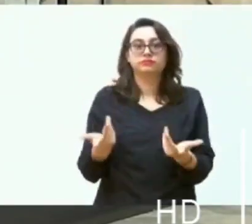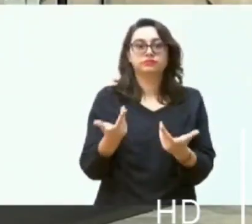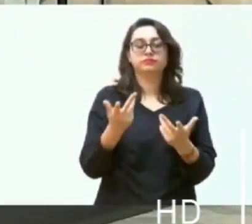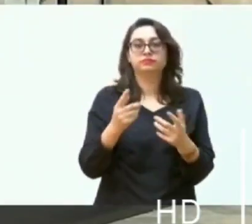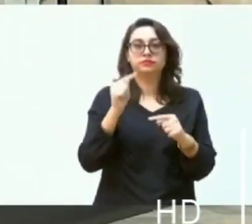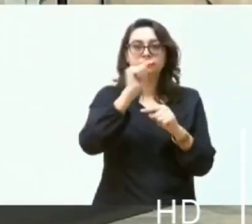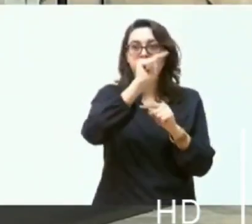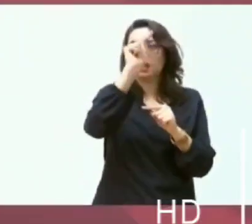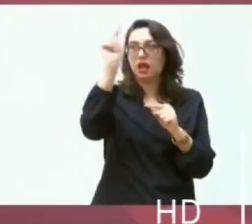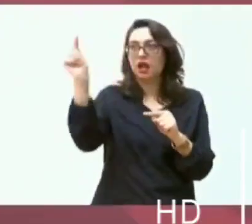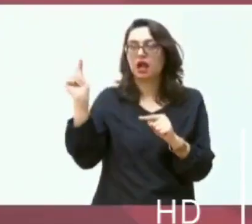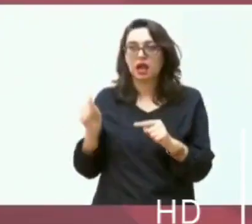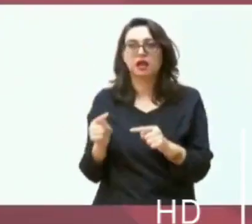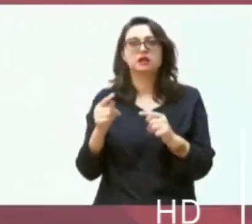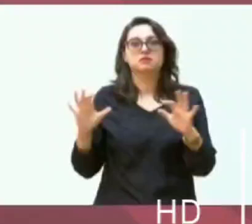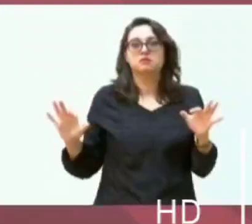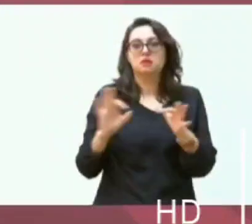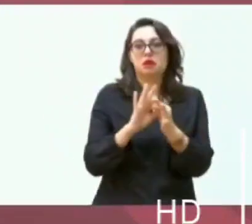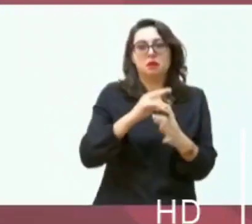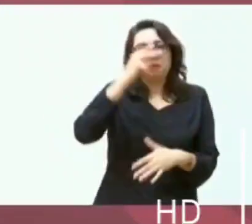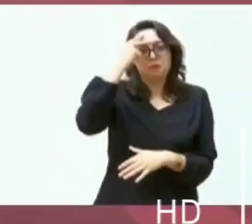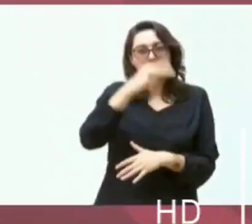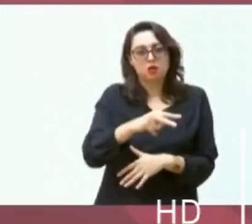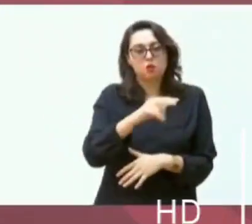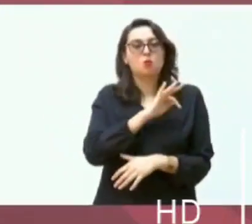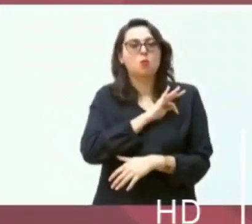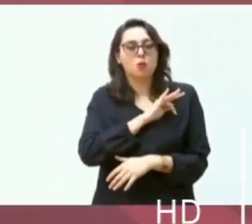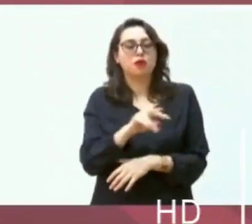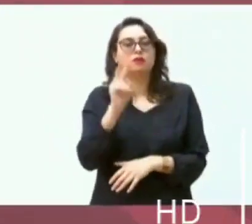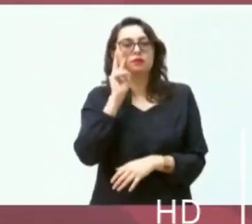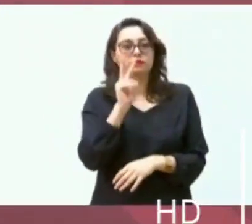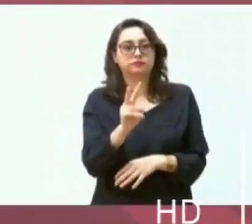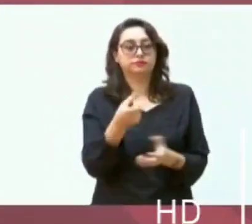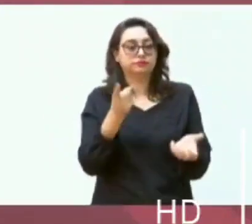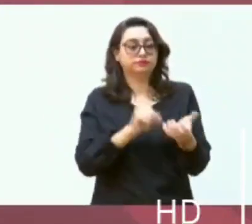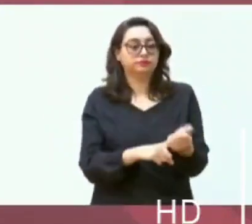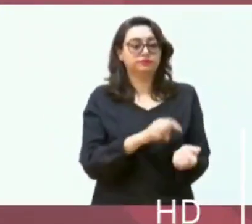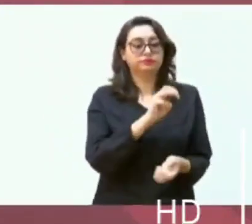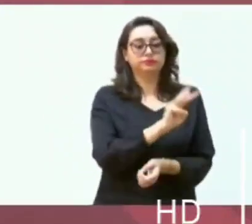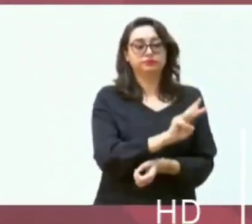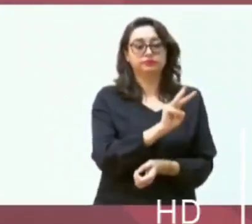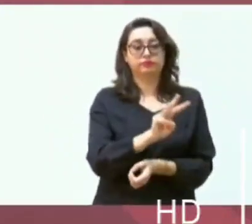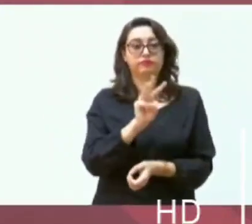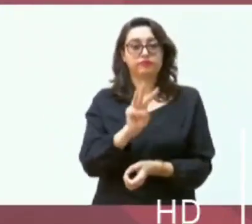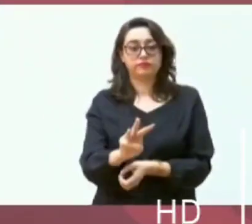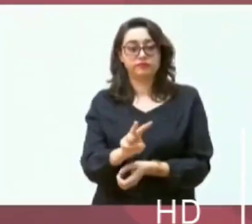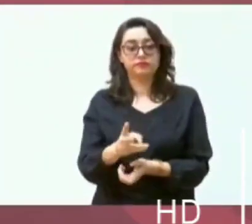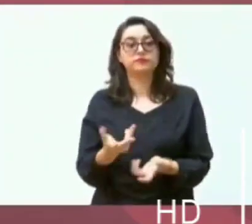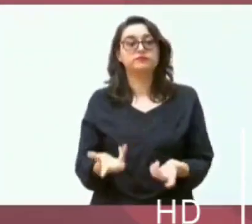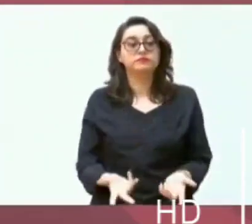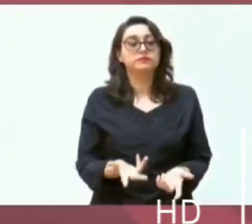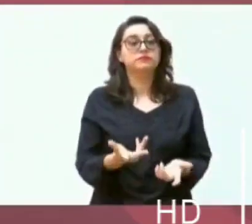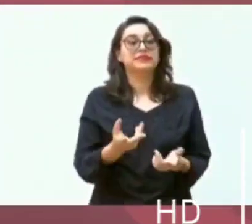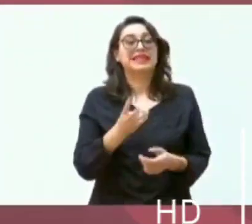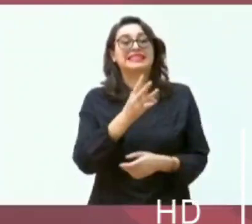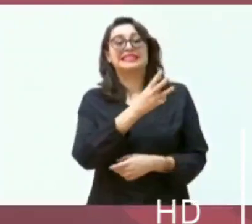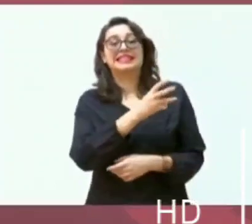del mundo. En este portal ya se cuenta con 300,000